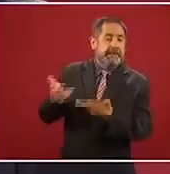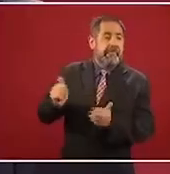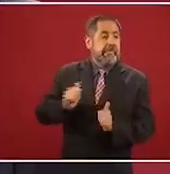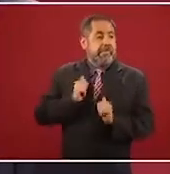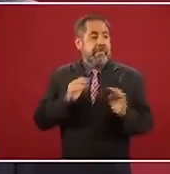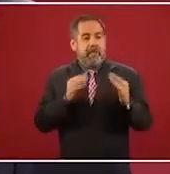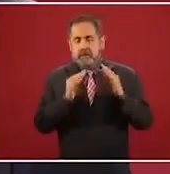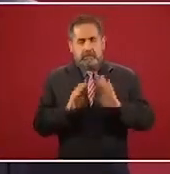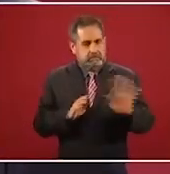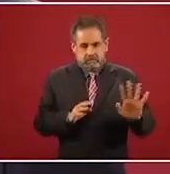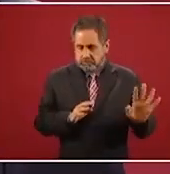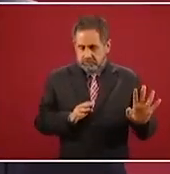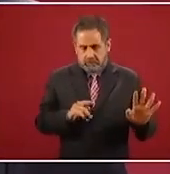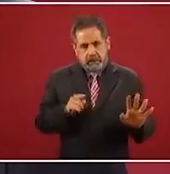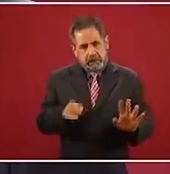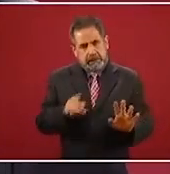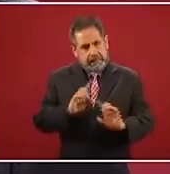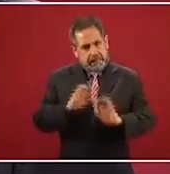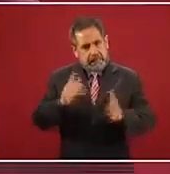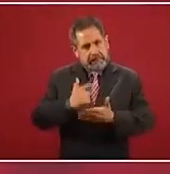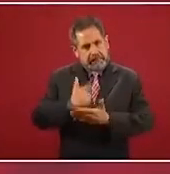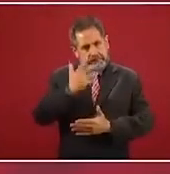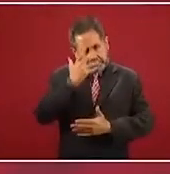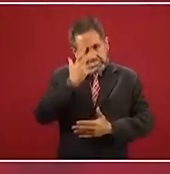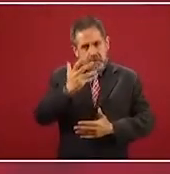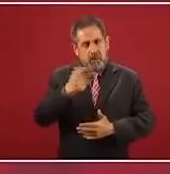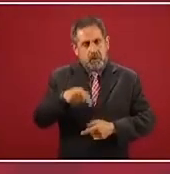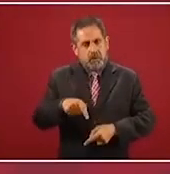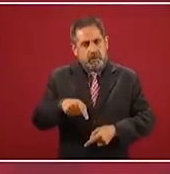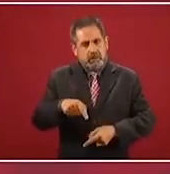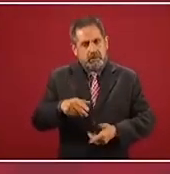muy serio. O sea, no se puede